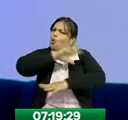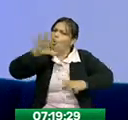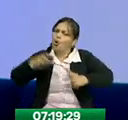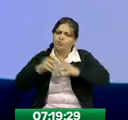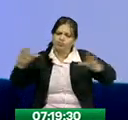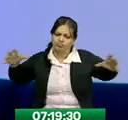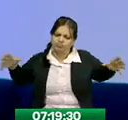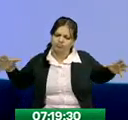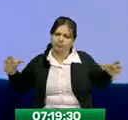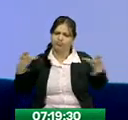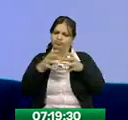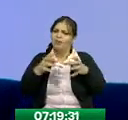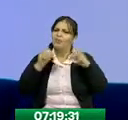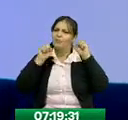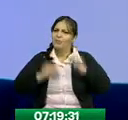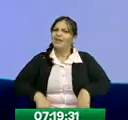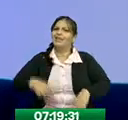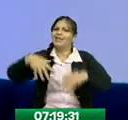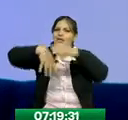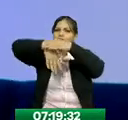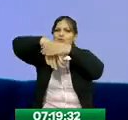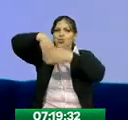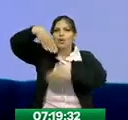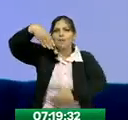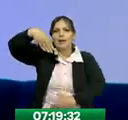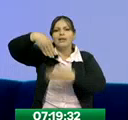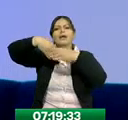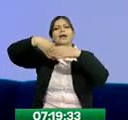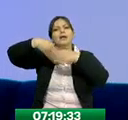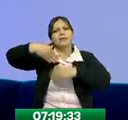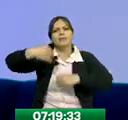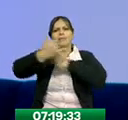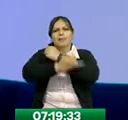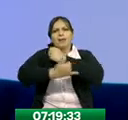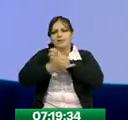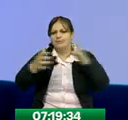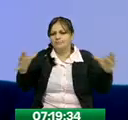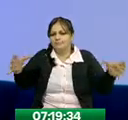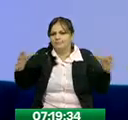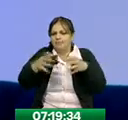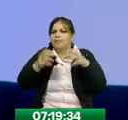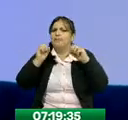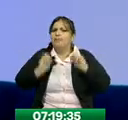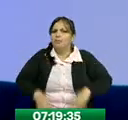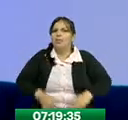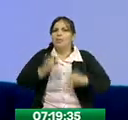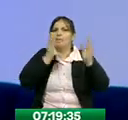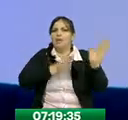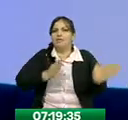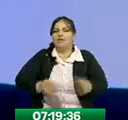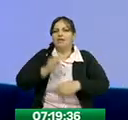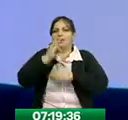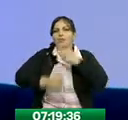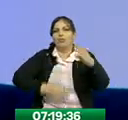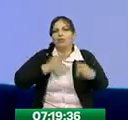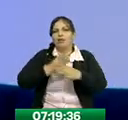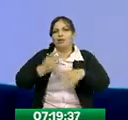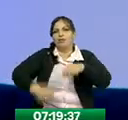hacer este mundial entre los países de Sudamérica. El presidente Duque ya lo dijo también